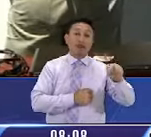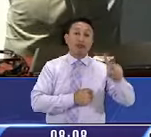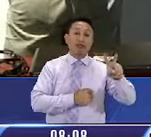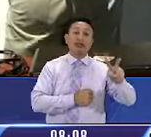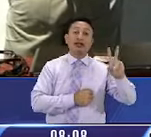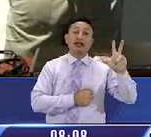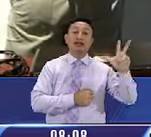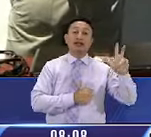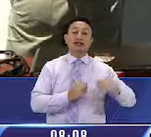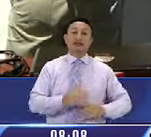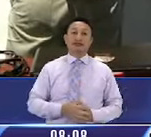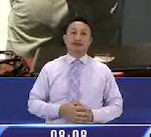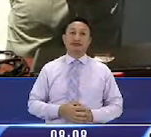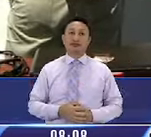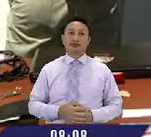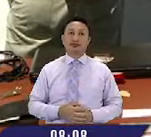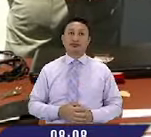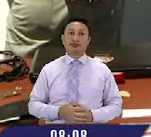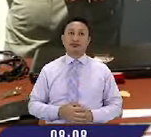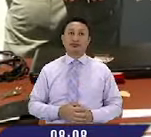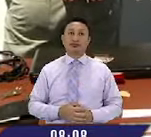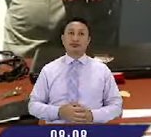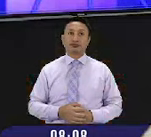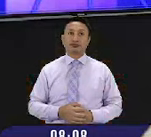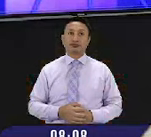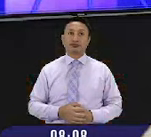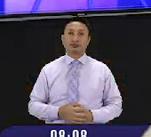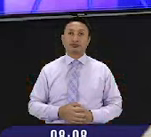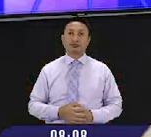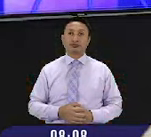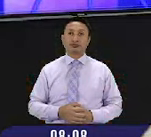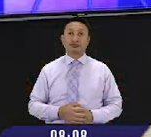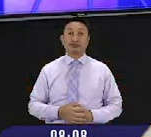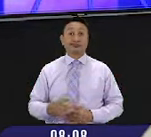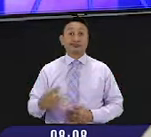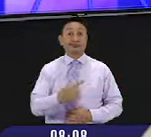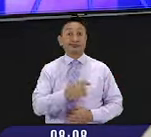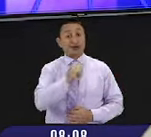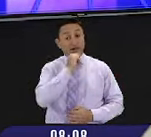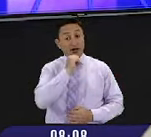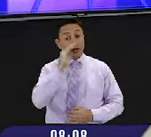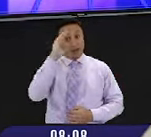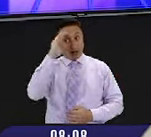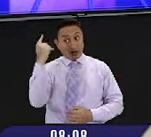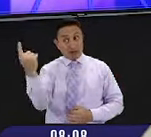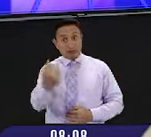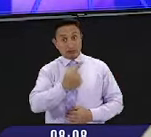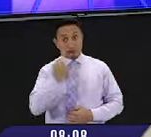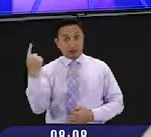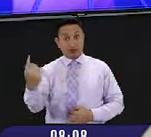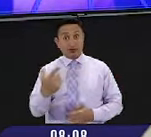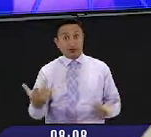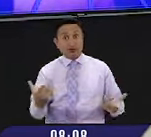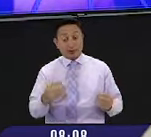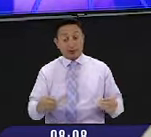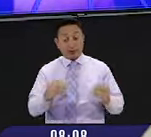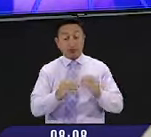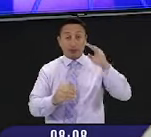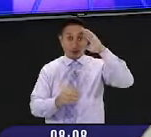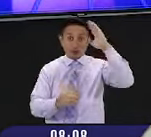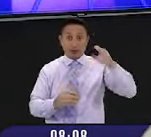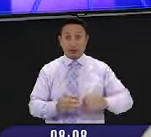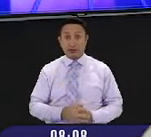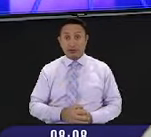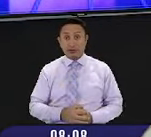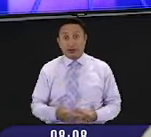2023. Informó Mauricio Sánchez. Faltan rondas, faltan mayor presencia de policías, más efectivos, hay